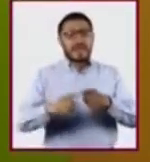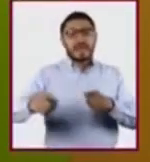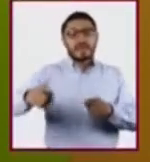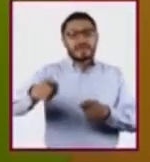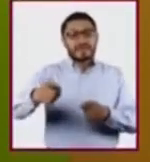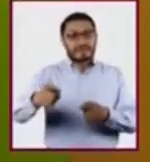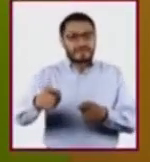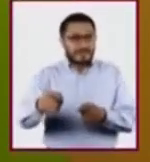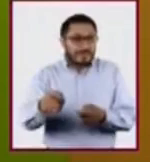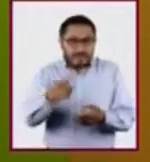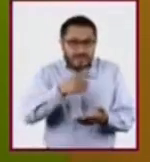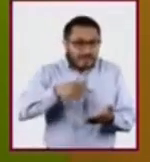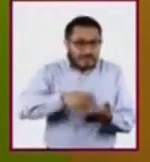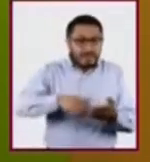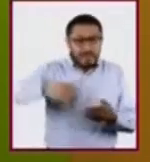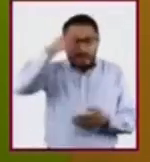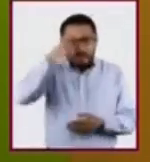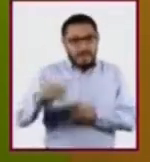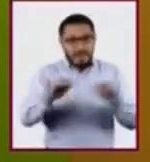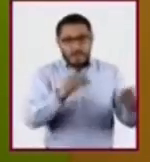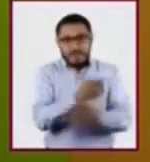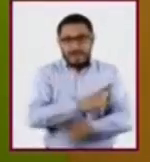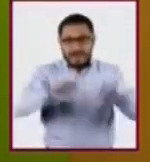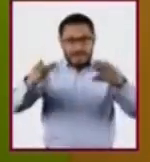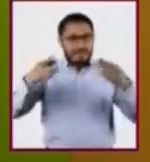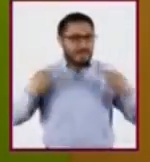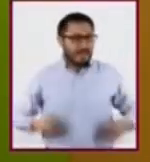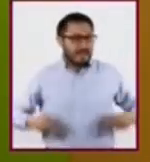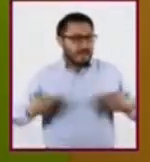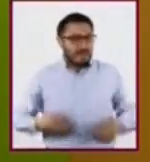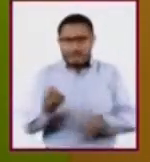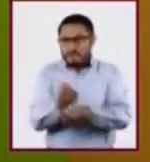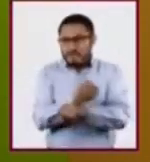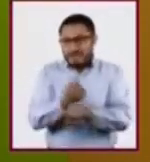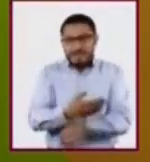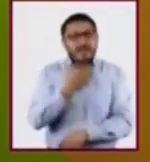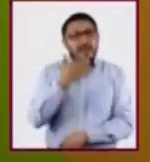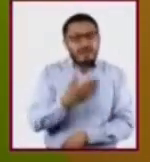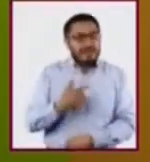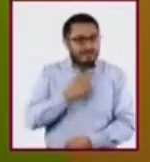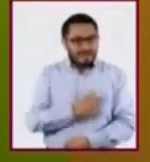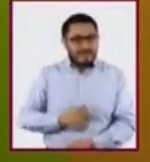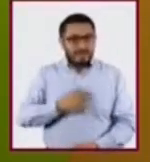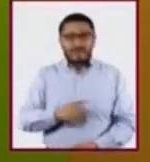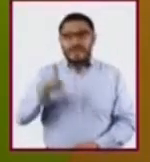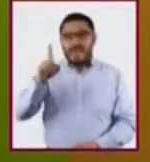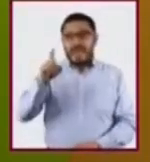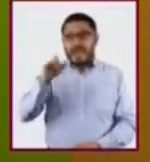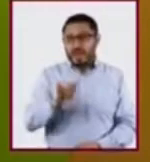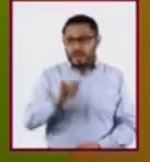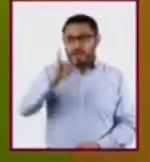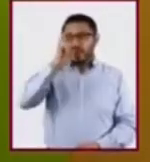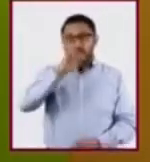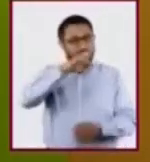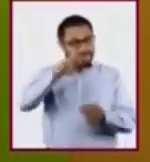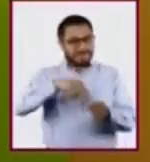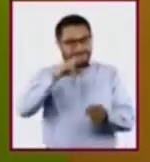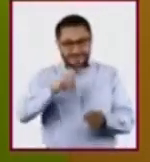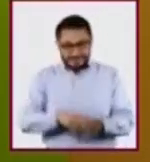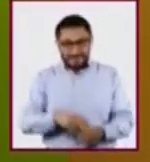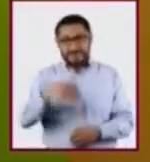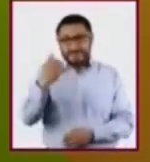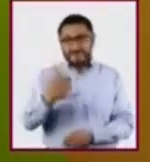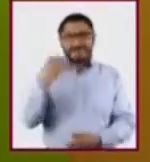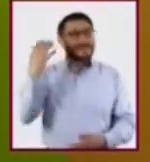libremente, ropa y calzados cómodos, agua natural para hidratarse y muchas ganas de divertirse y